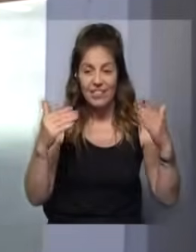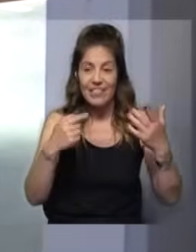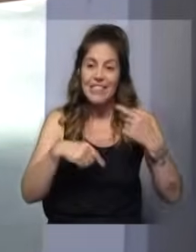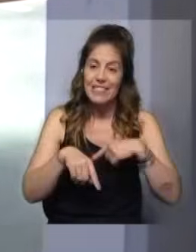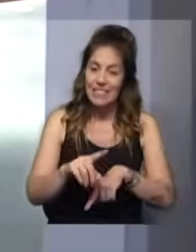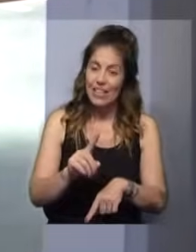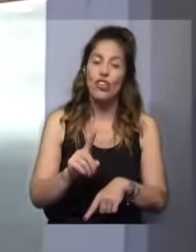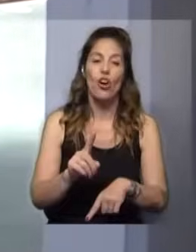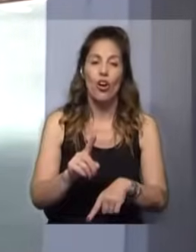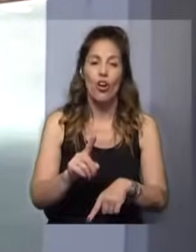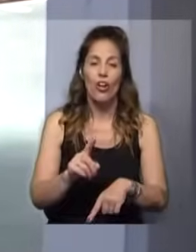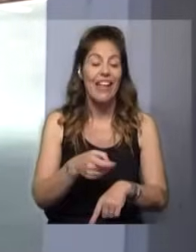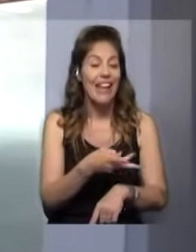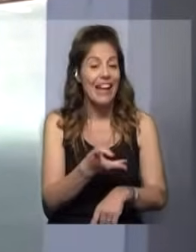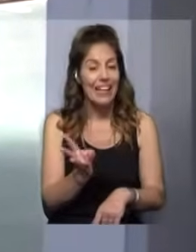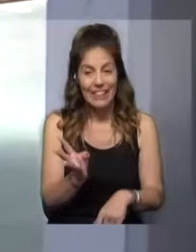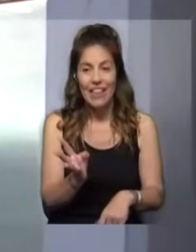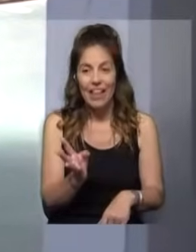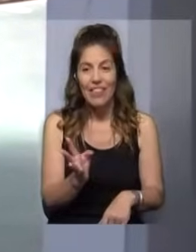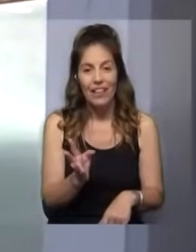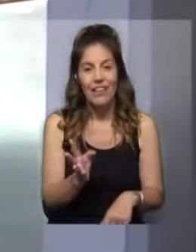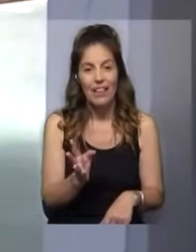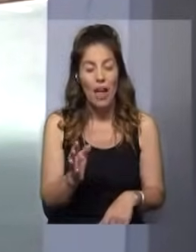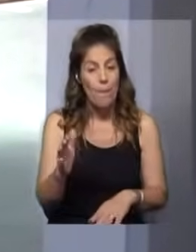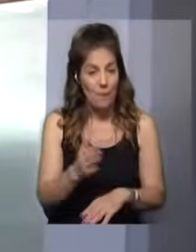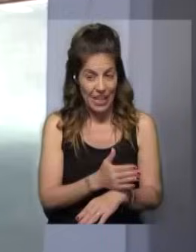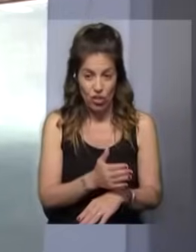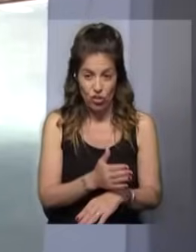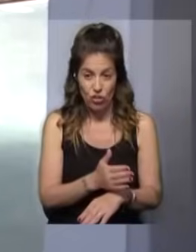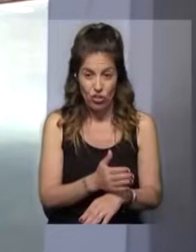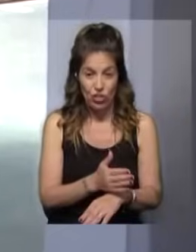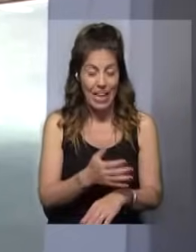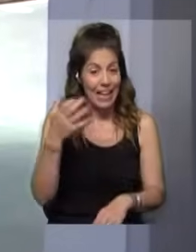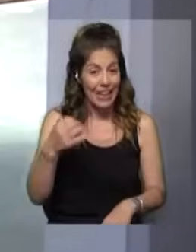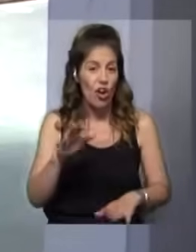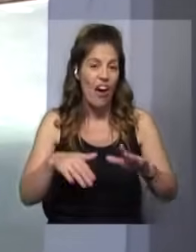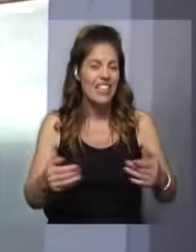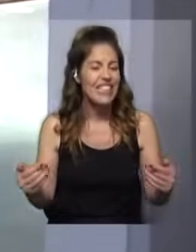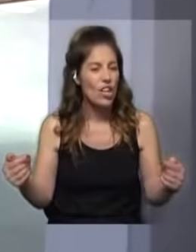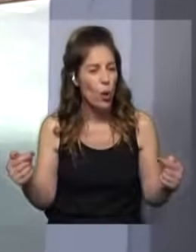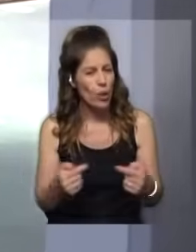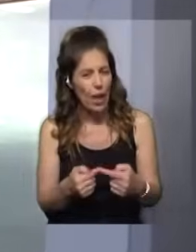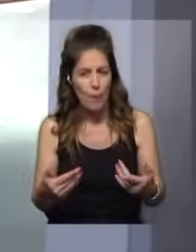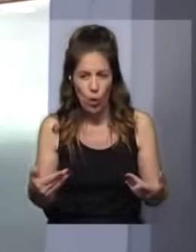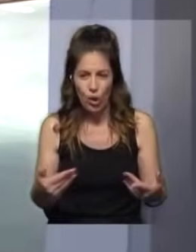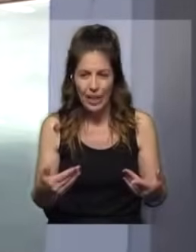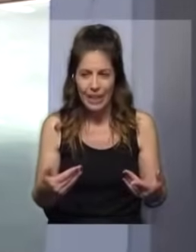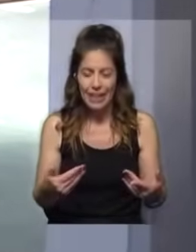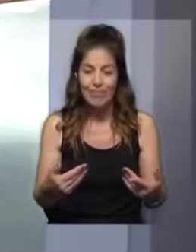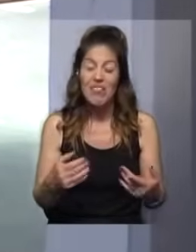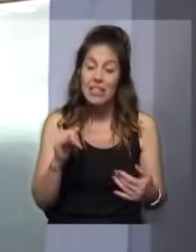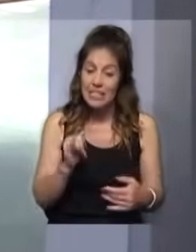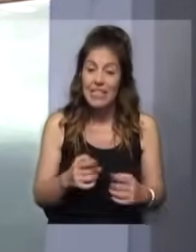son este en cantidad eh menos no eh Y creo que eso a veces se contrapone y tiene sentido la